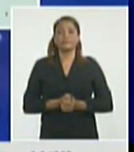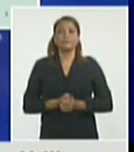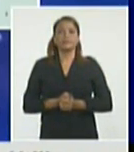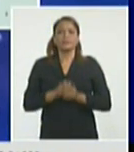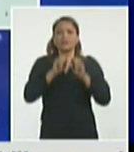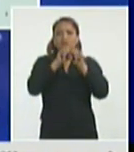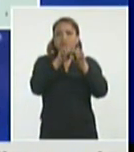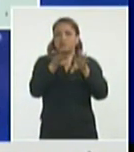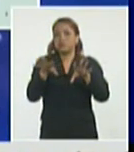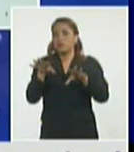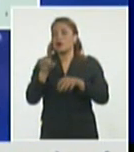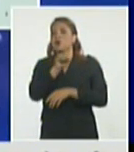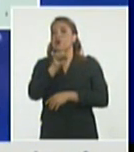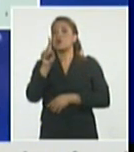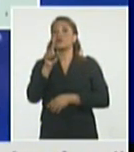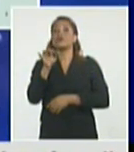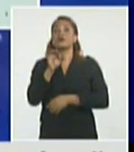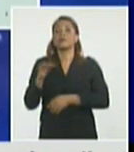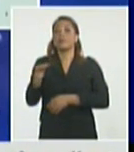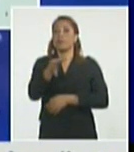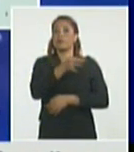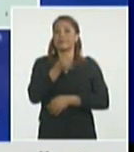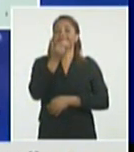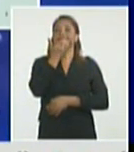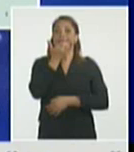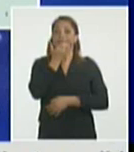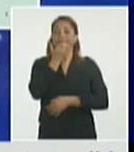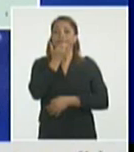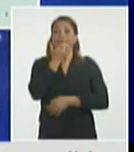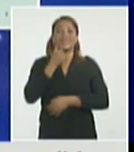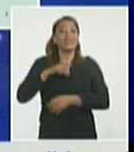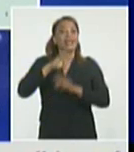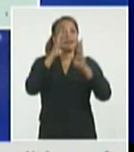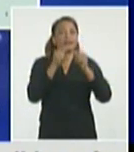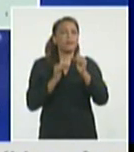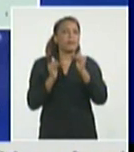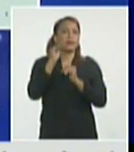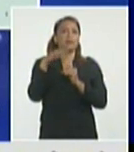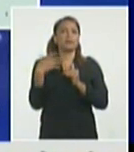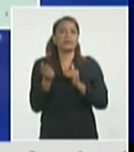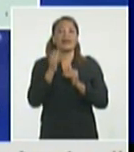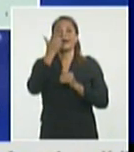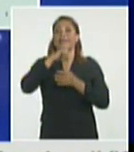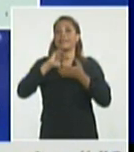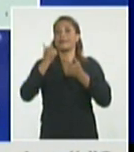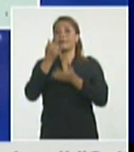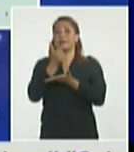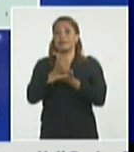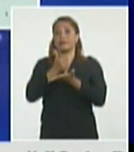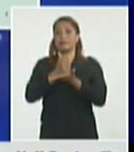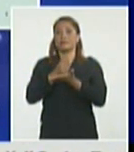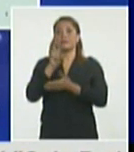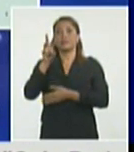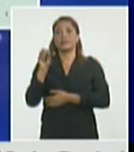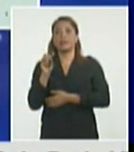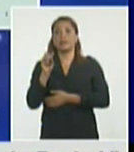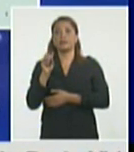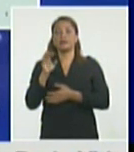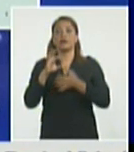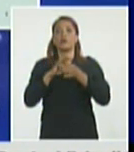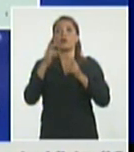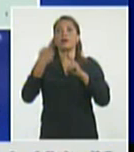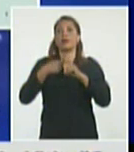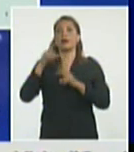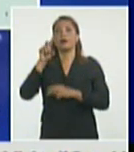dispersos también en sus 11 municipios, de los cuales las cifras mayores son Artemisa con 30, Guanajay con 20,